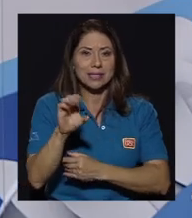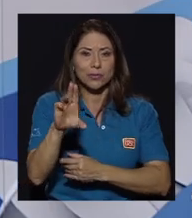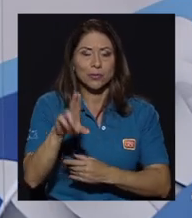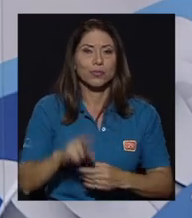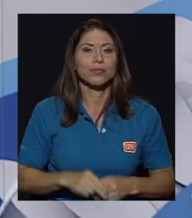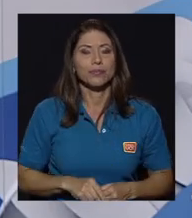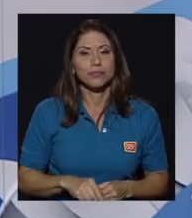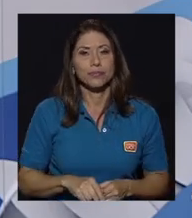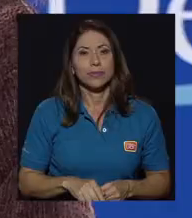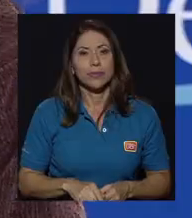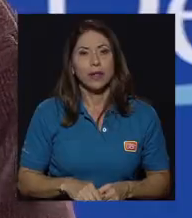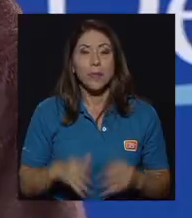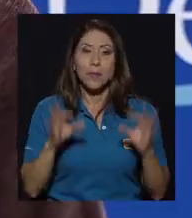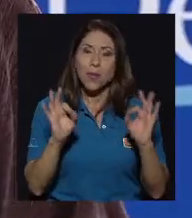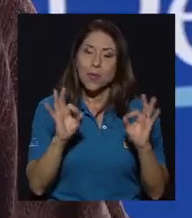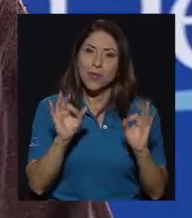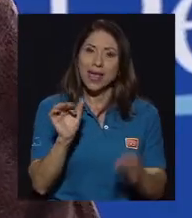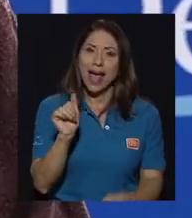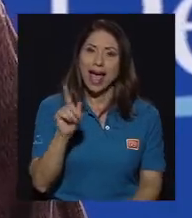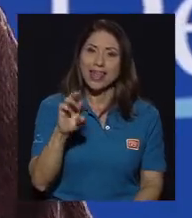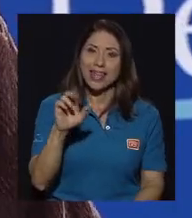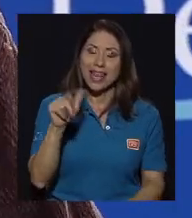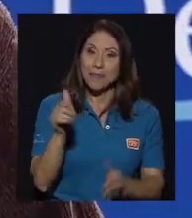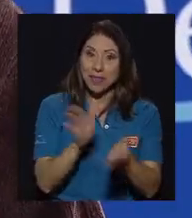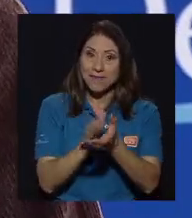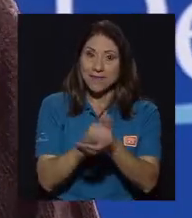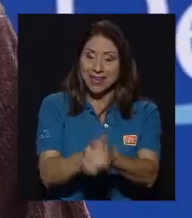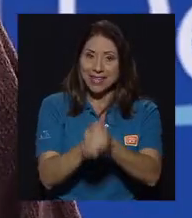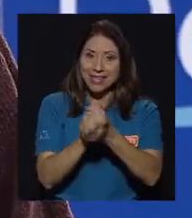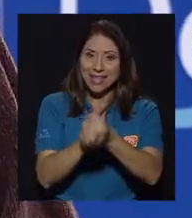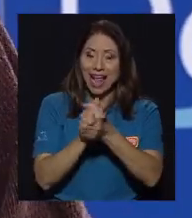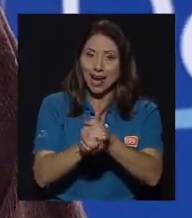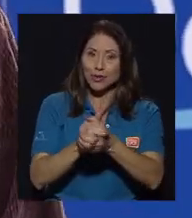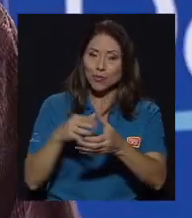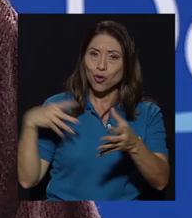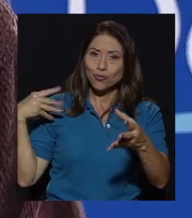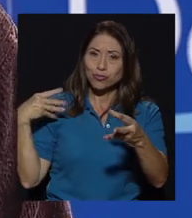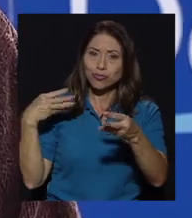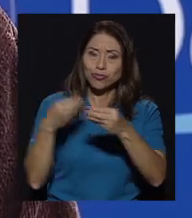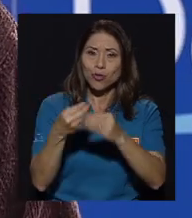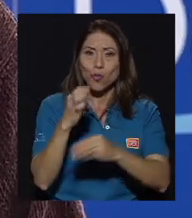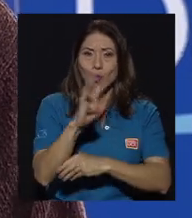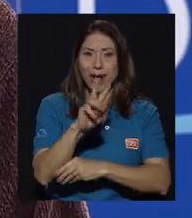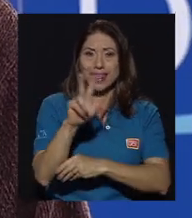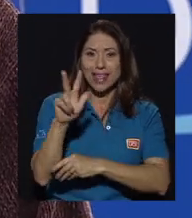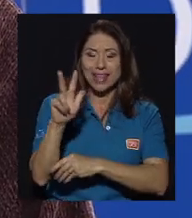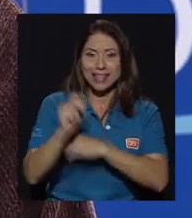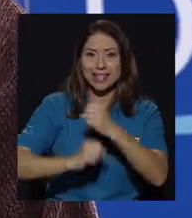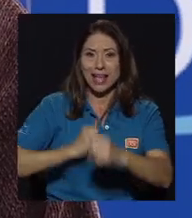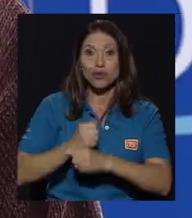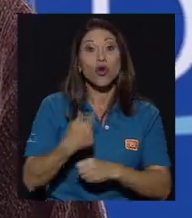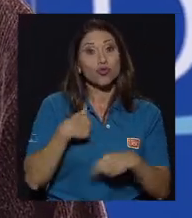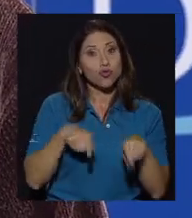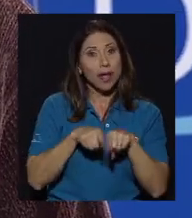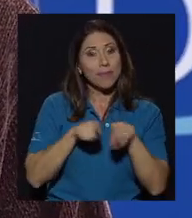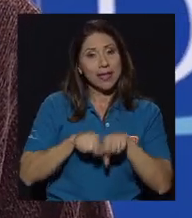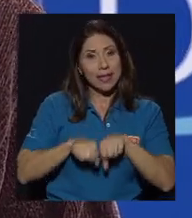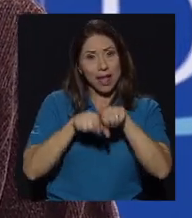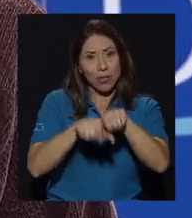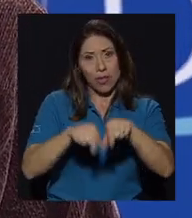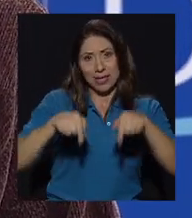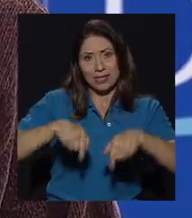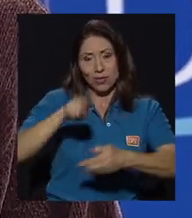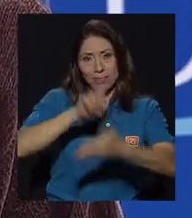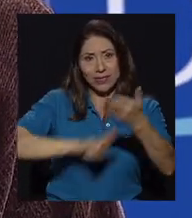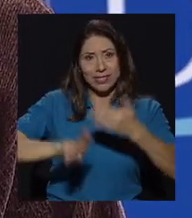trabajo como el universitario muy bien y felicitarlos por estos 43 años yo que soy también graduada de